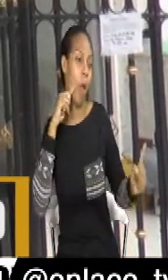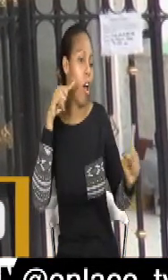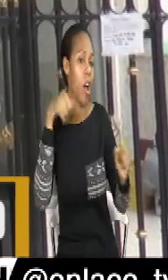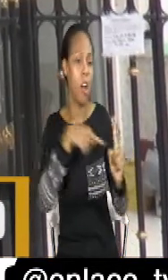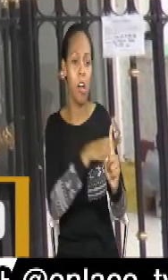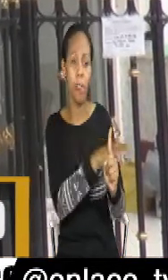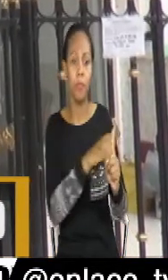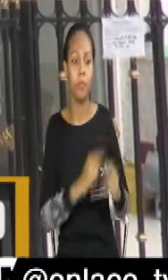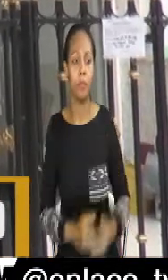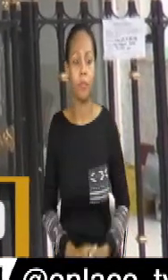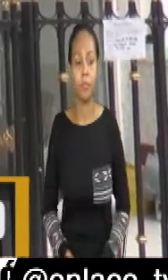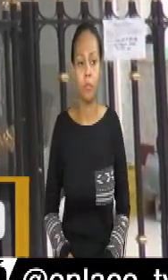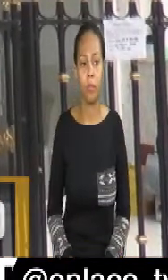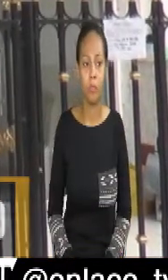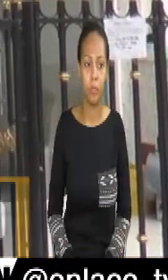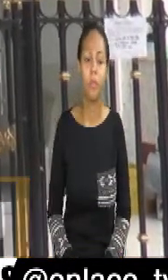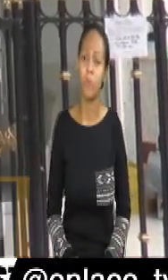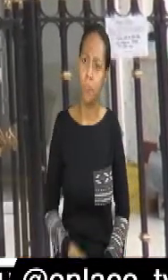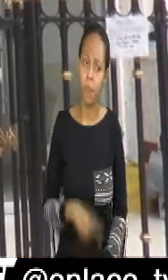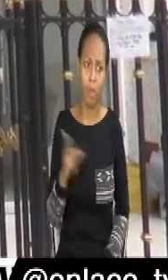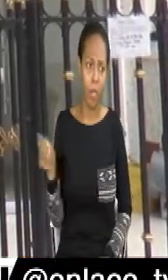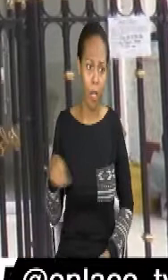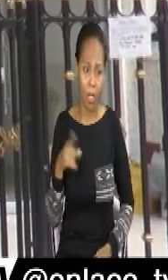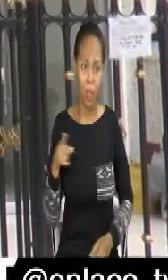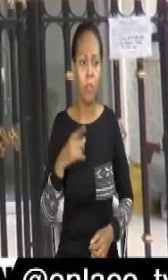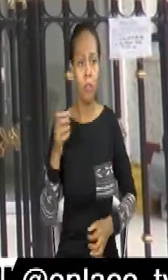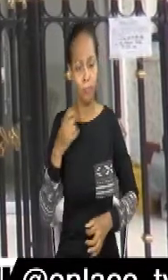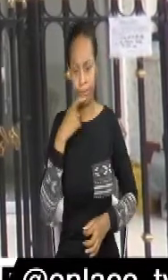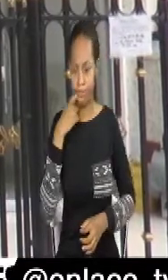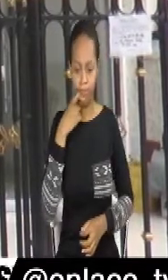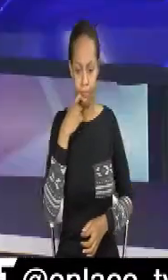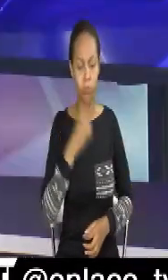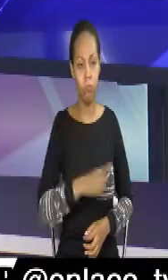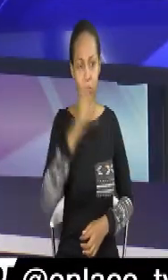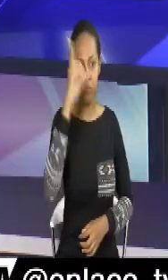buena de Dios luego de la drástica decisión tomada por las directivas del regional.